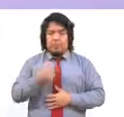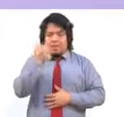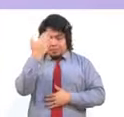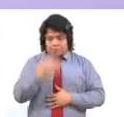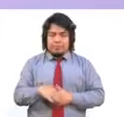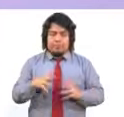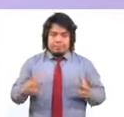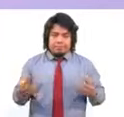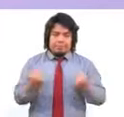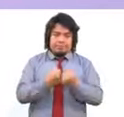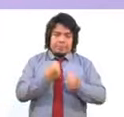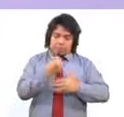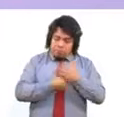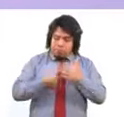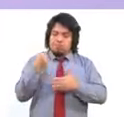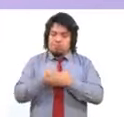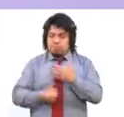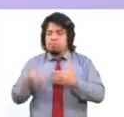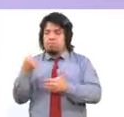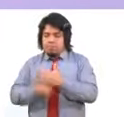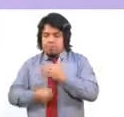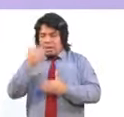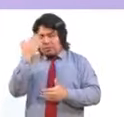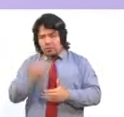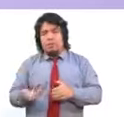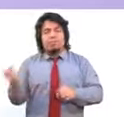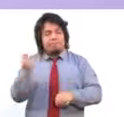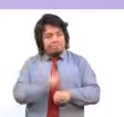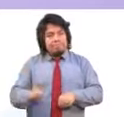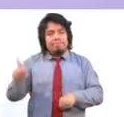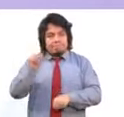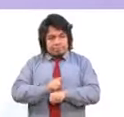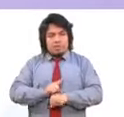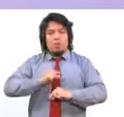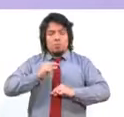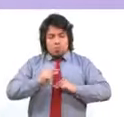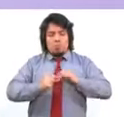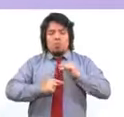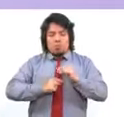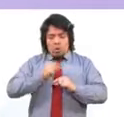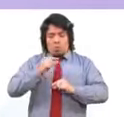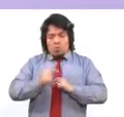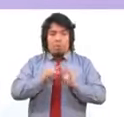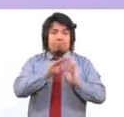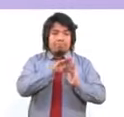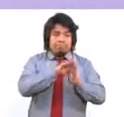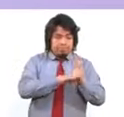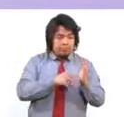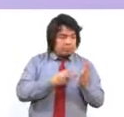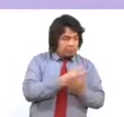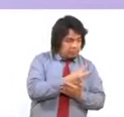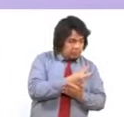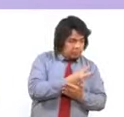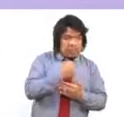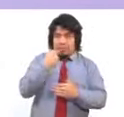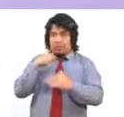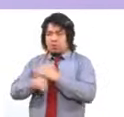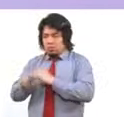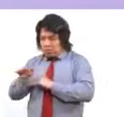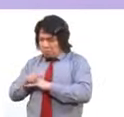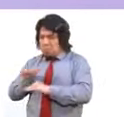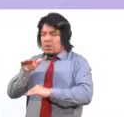conjunta, diaria, ¿sí?, en la que se gana terreno, siendo menos las víctimas, más las denuncias y